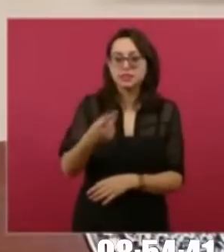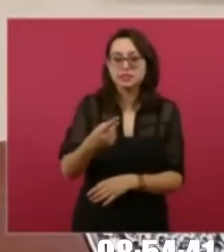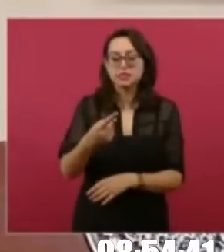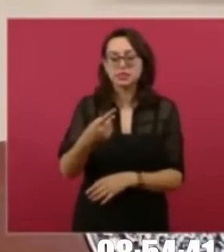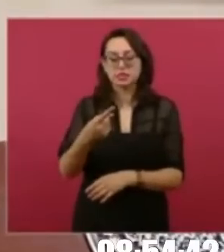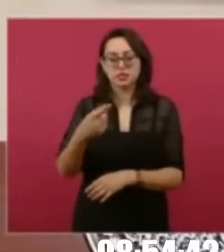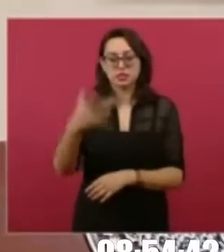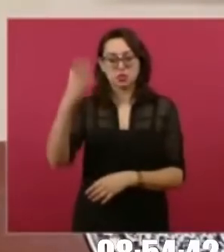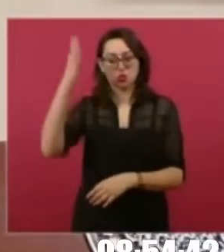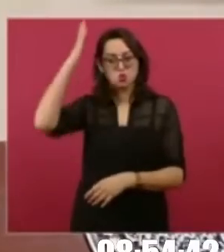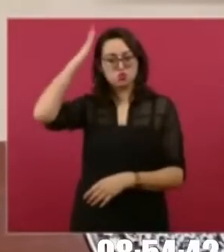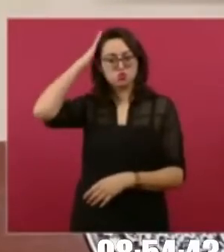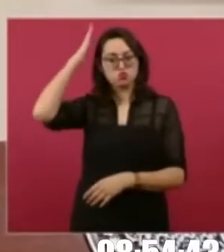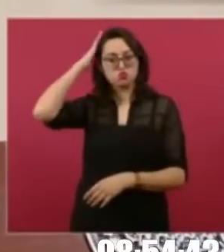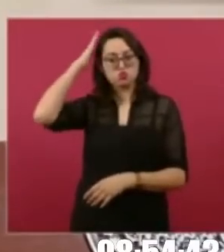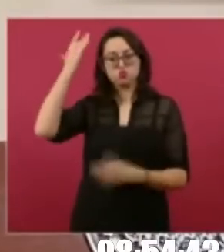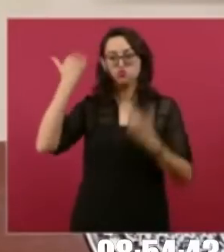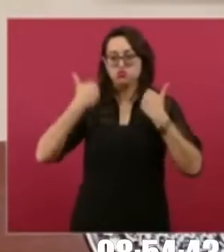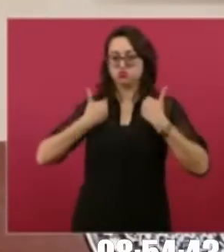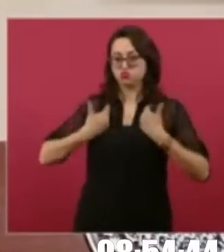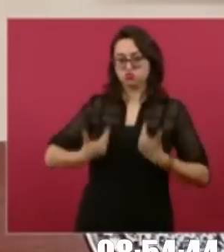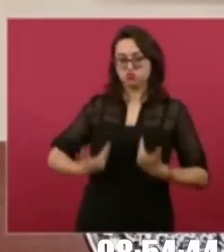líder moral